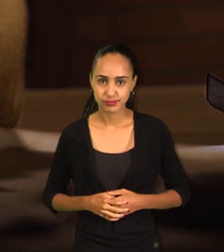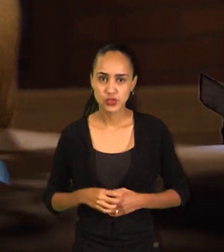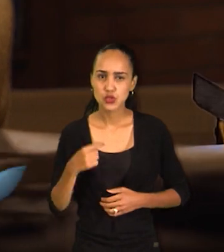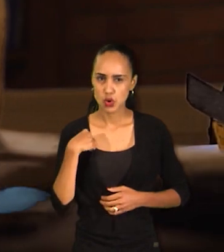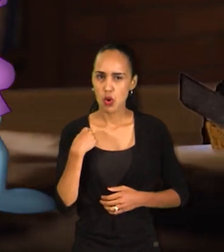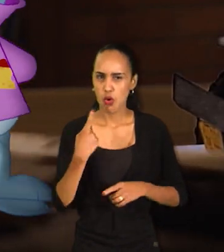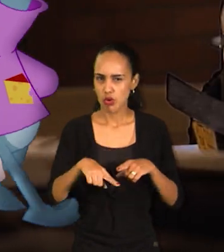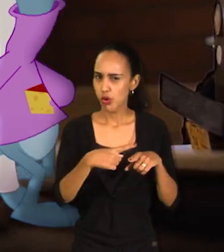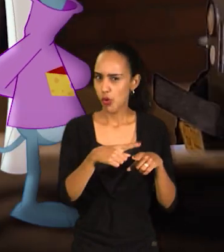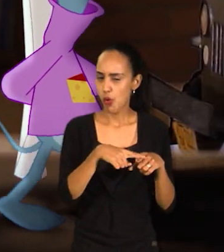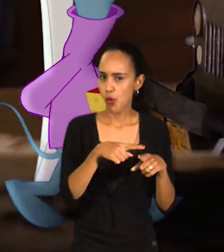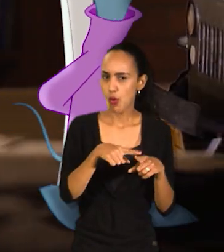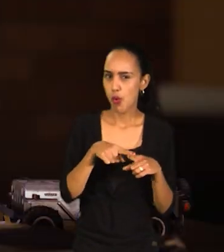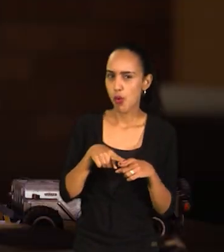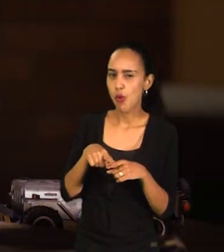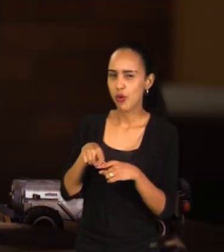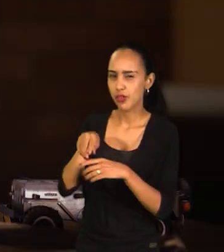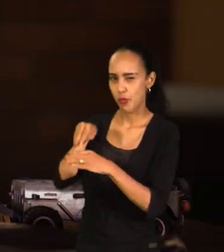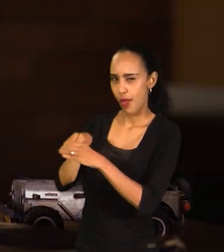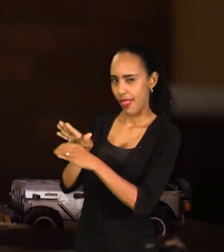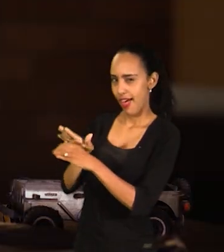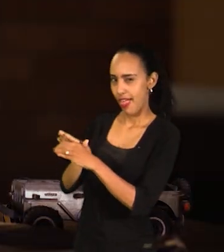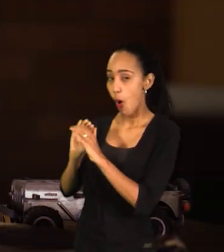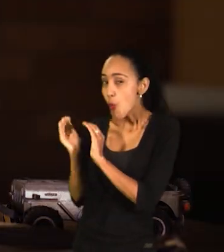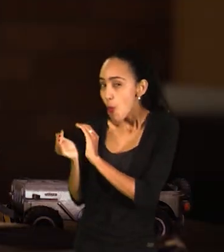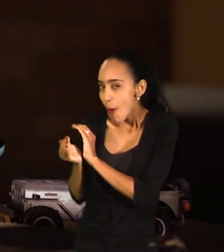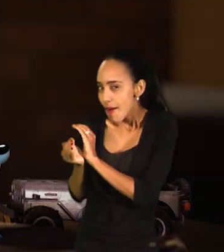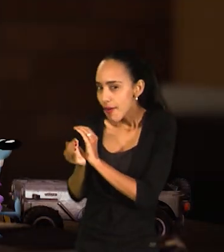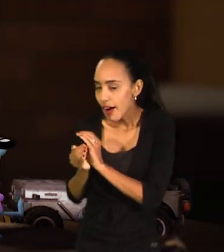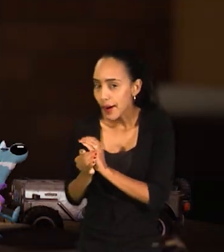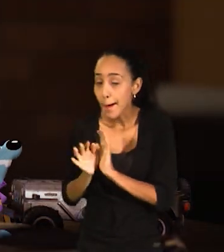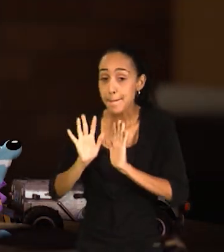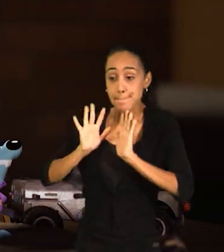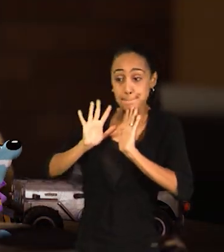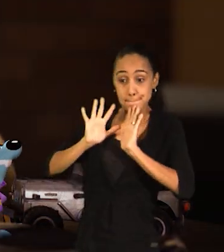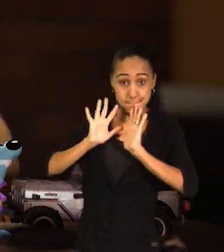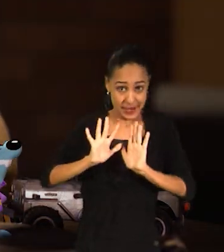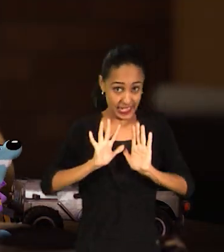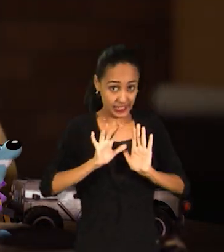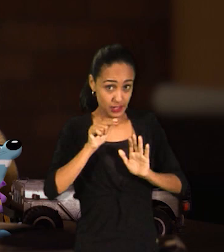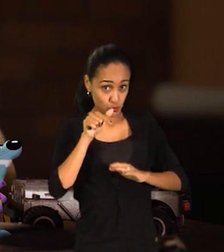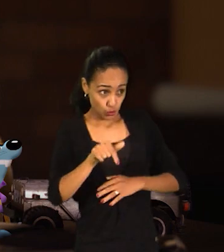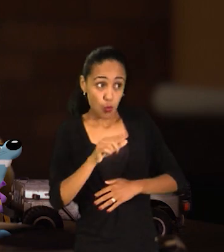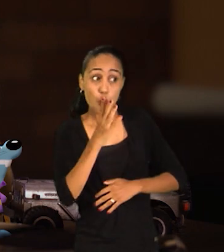Tengo unas cosas pendientes por mi cuevita. ¡Ey! ¡Ey!